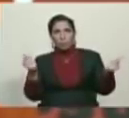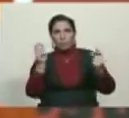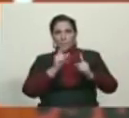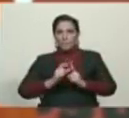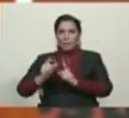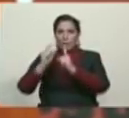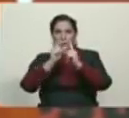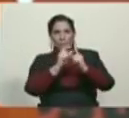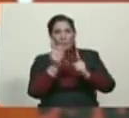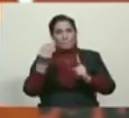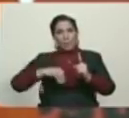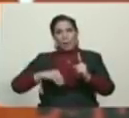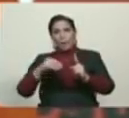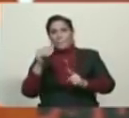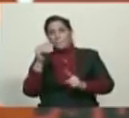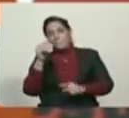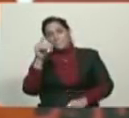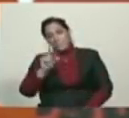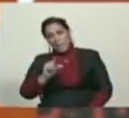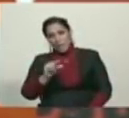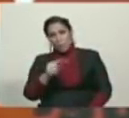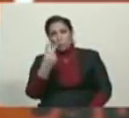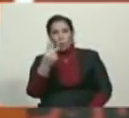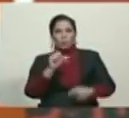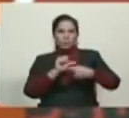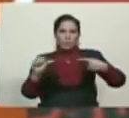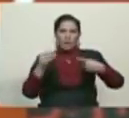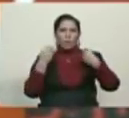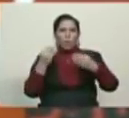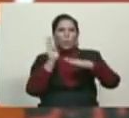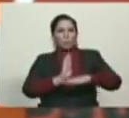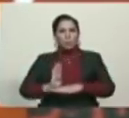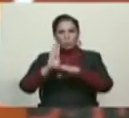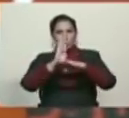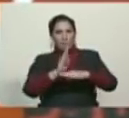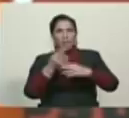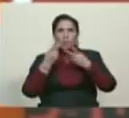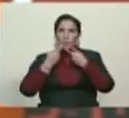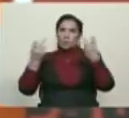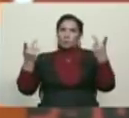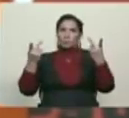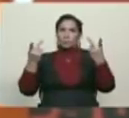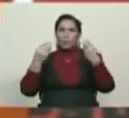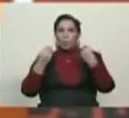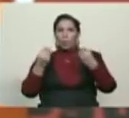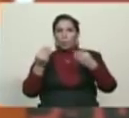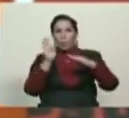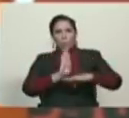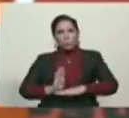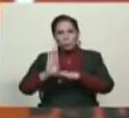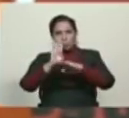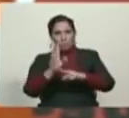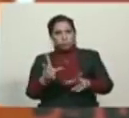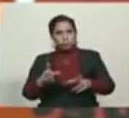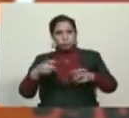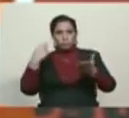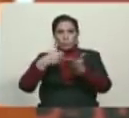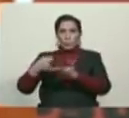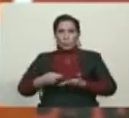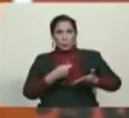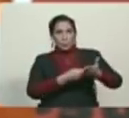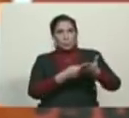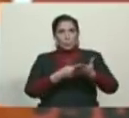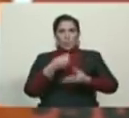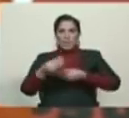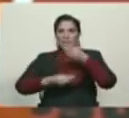2 semanas. ¿Cómo proteger estos anuncios, cómo proteger este incremento del salario mínimo y qué articulación se está haciendo desde el